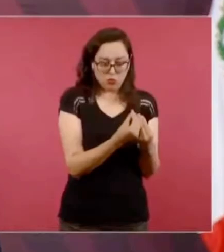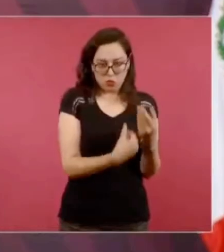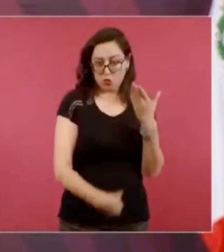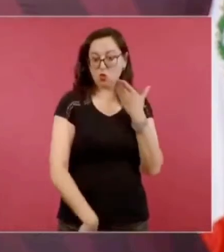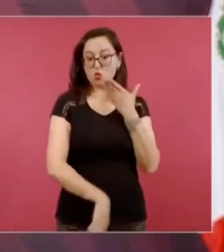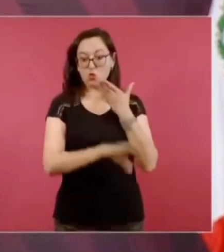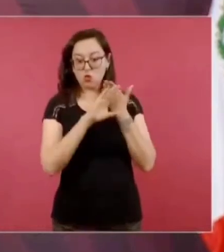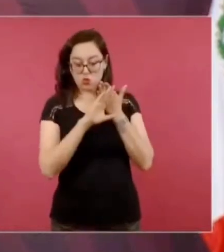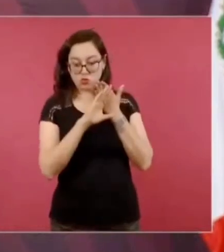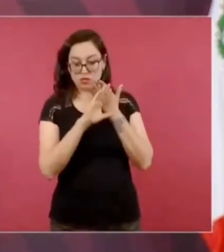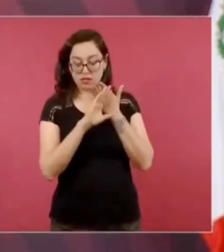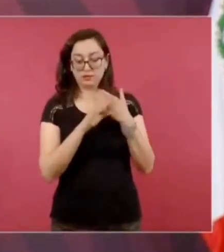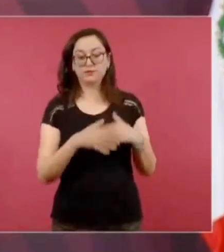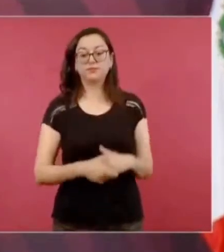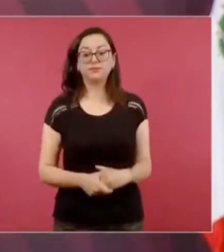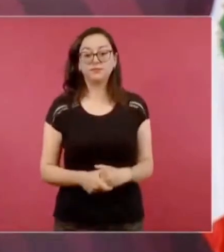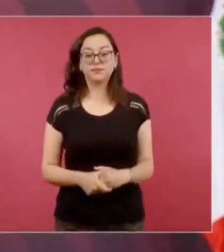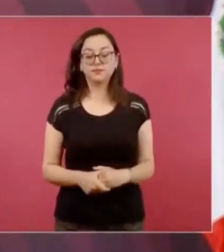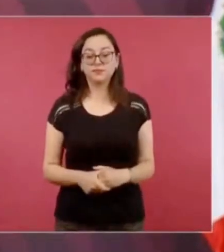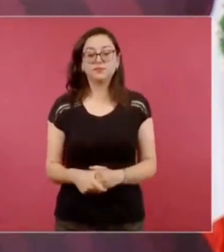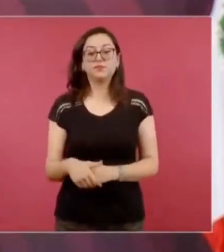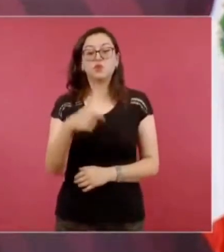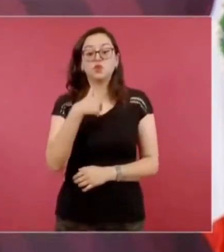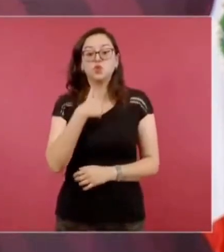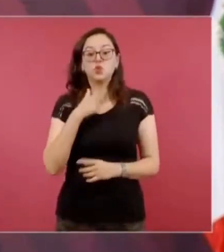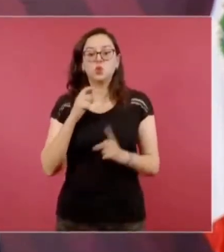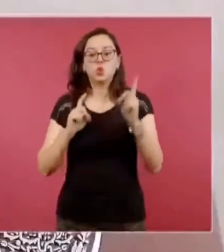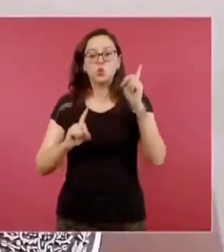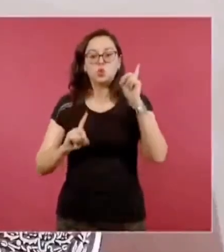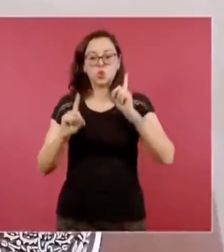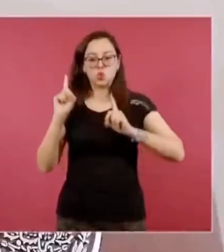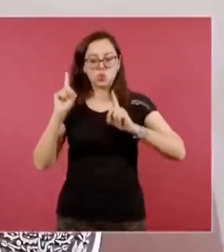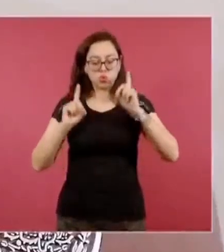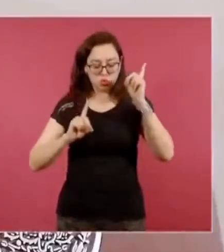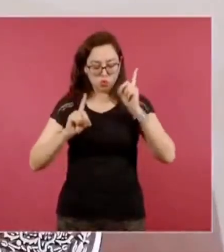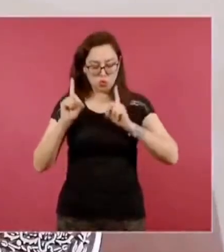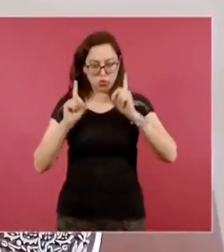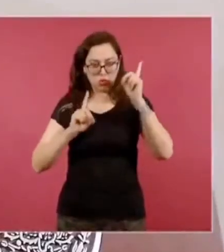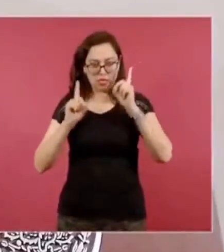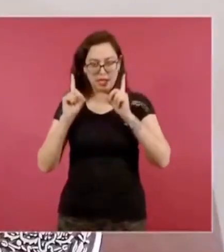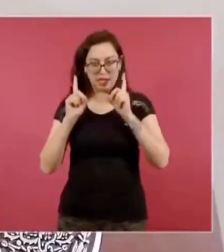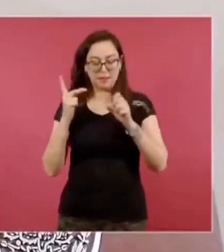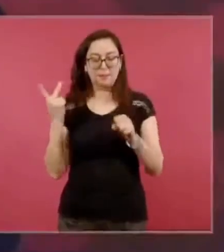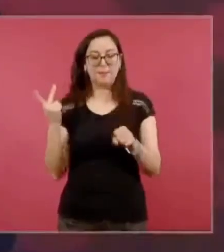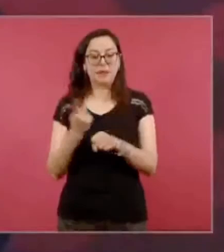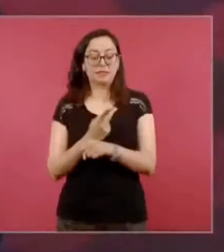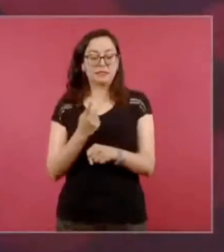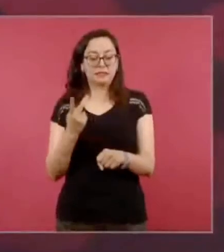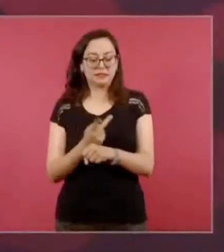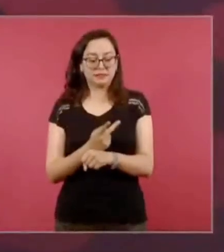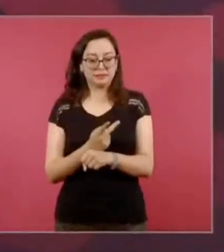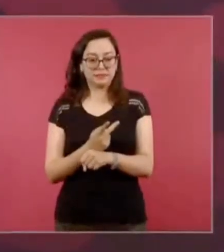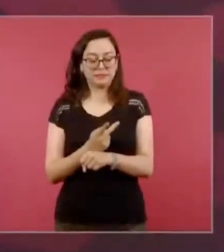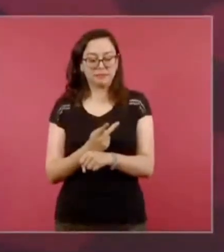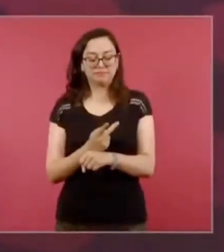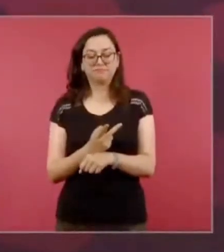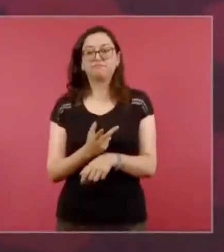porque mi garganta profunda me dijo que en la desesperación